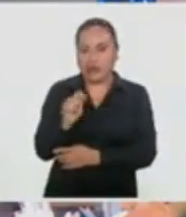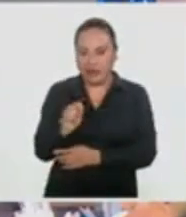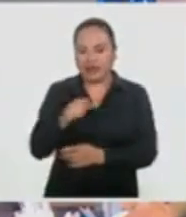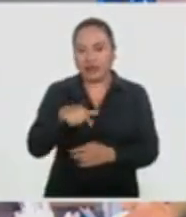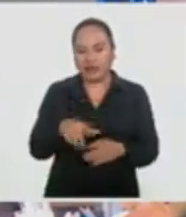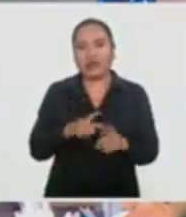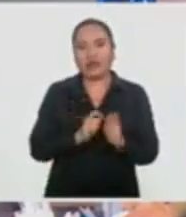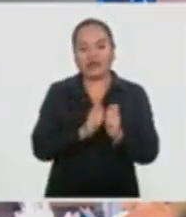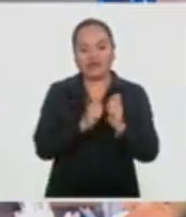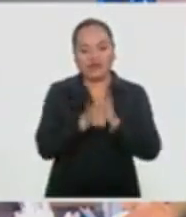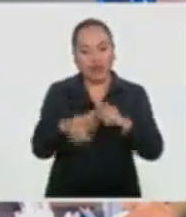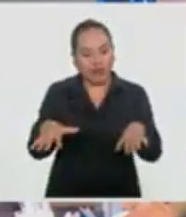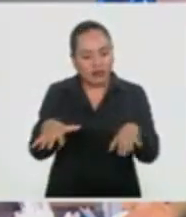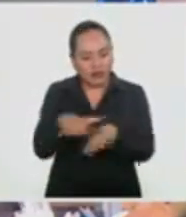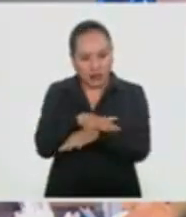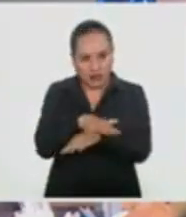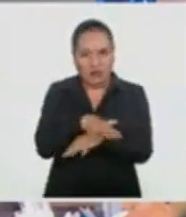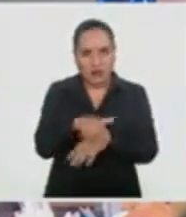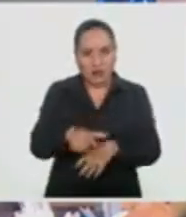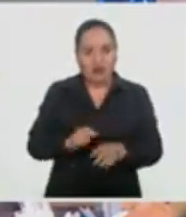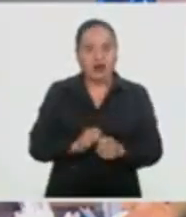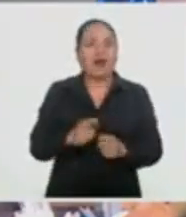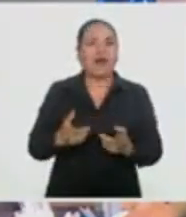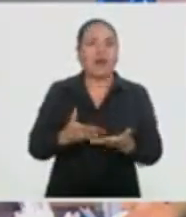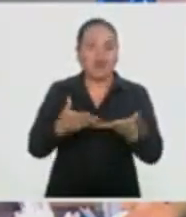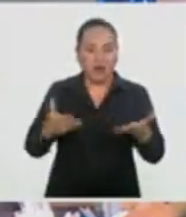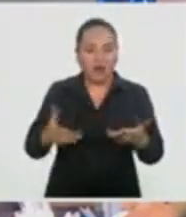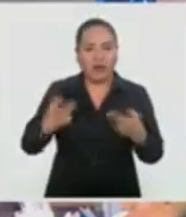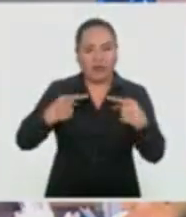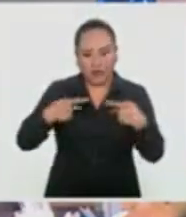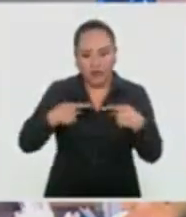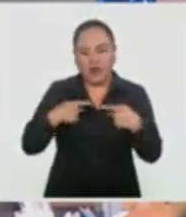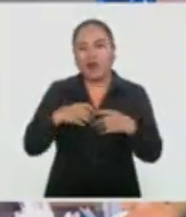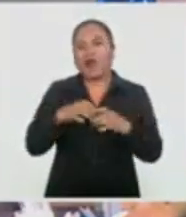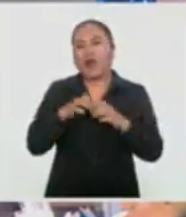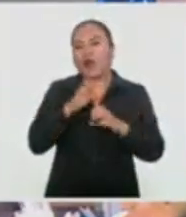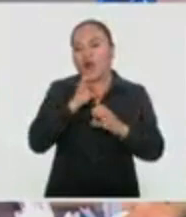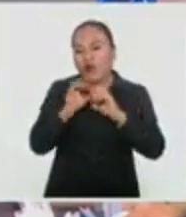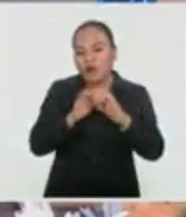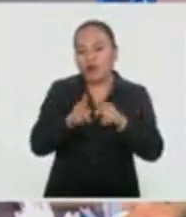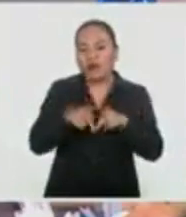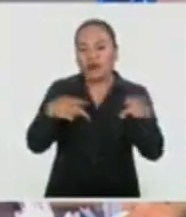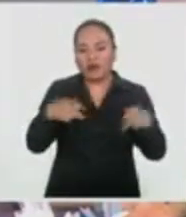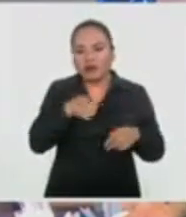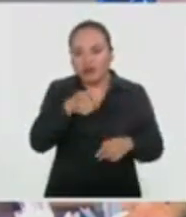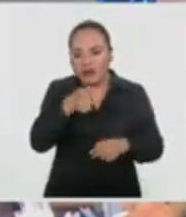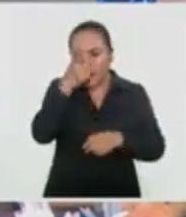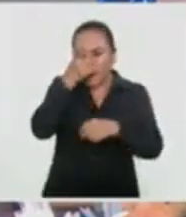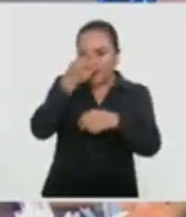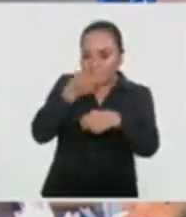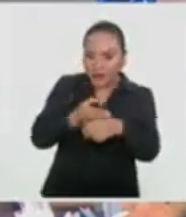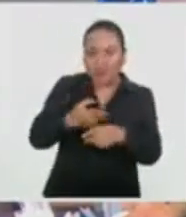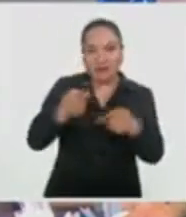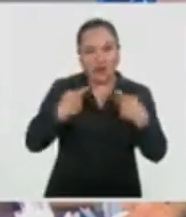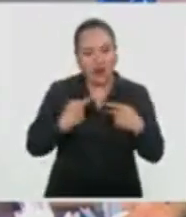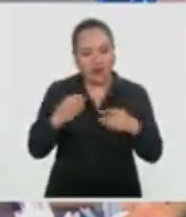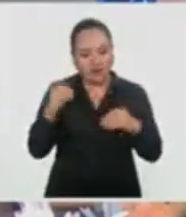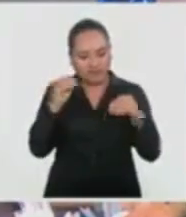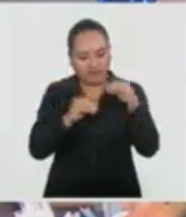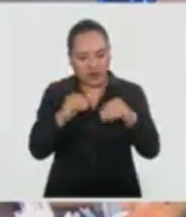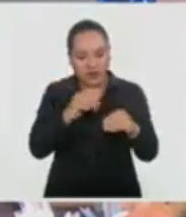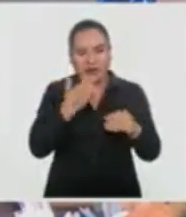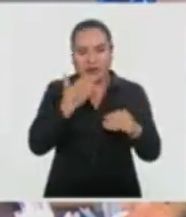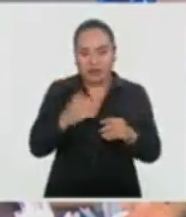primavera oaxaqueña, los medios de comunicación, los reporteros, los periodistas, los directivos, los editores,